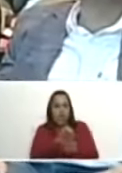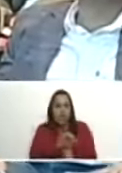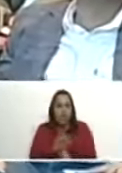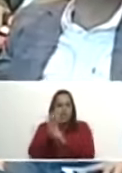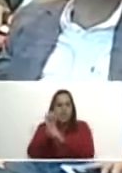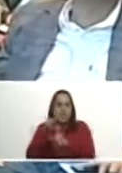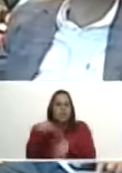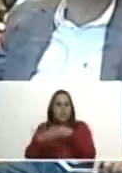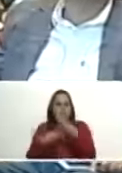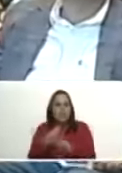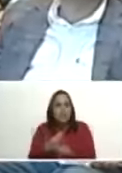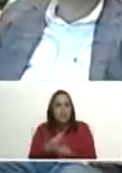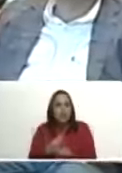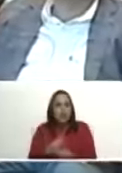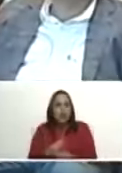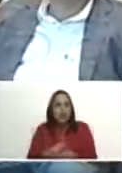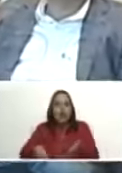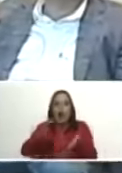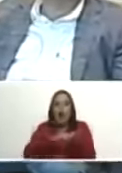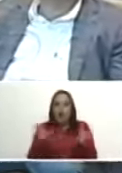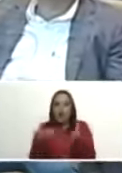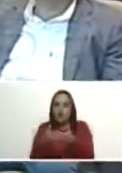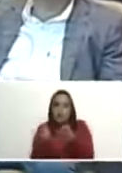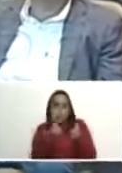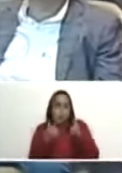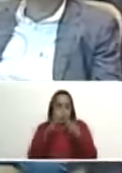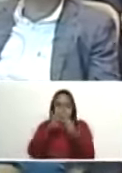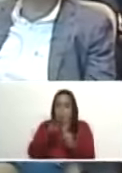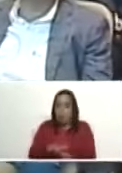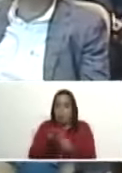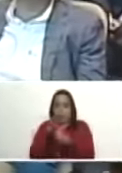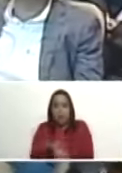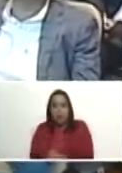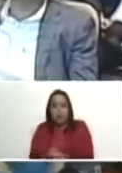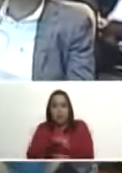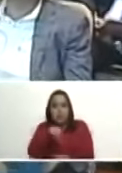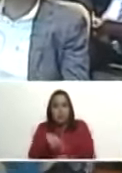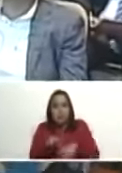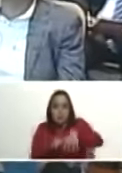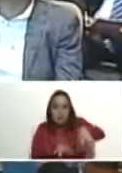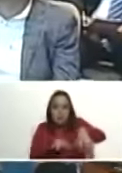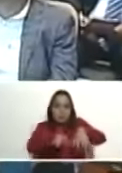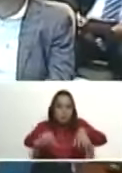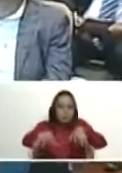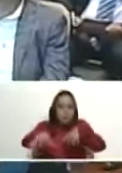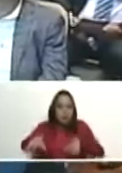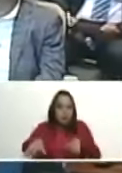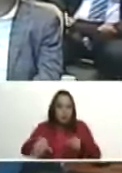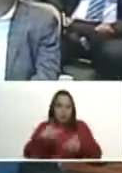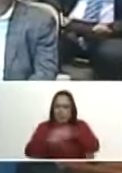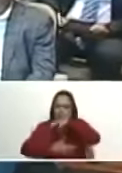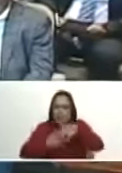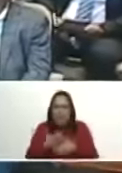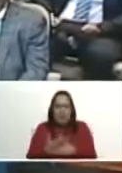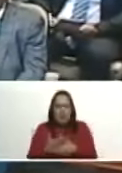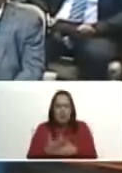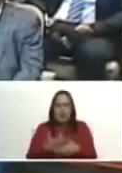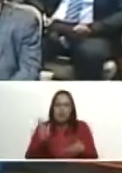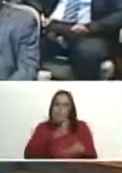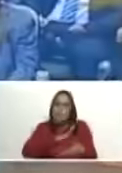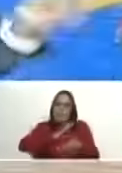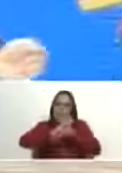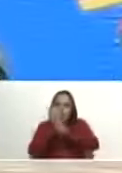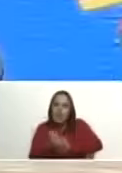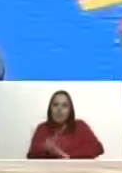tomaron la conducción de otra oligarquía y se repartieron en un conflicto interminable de autodestrucción de